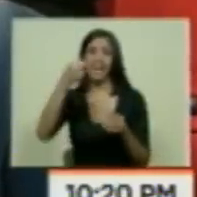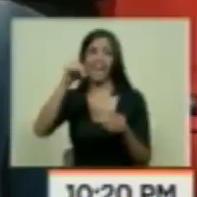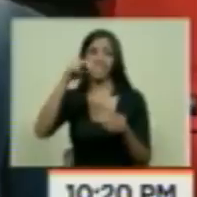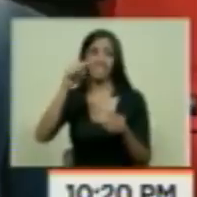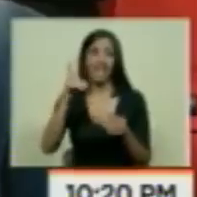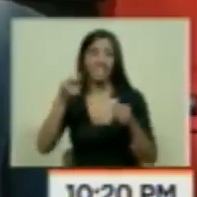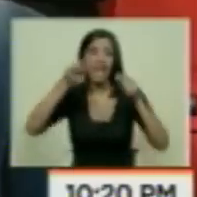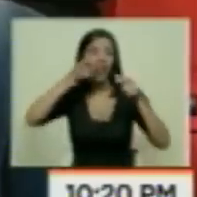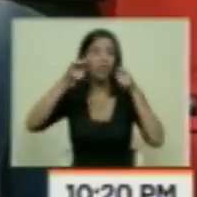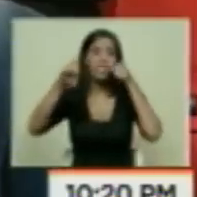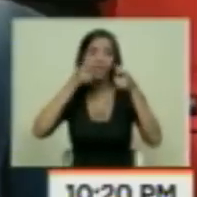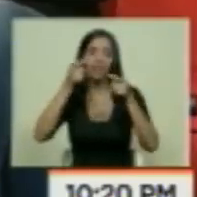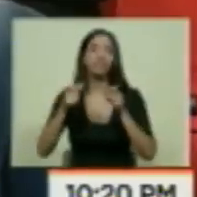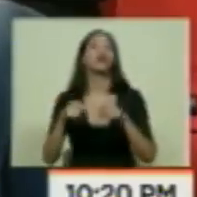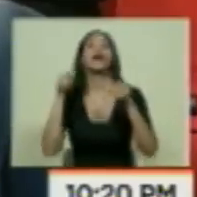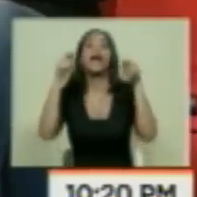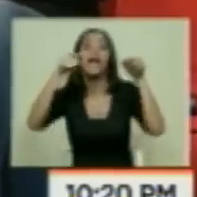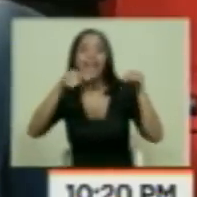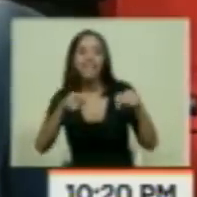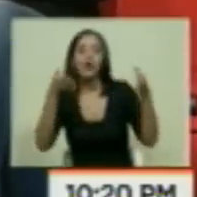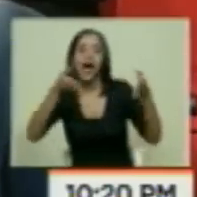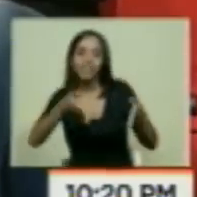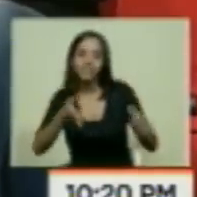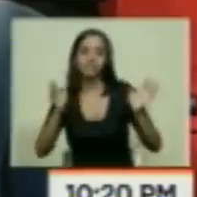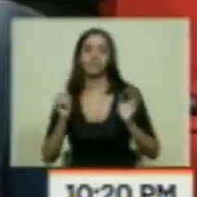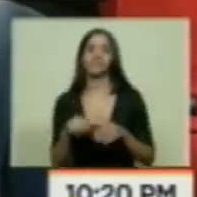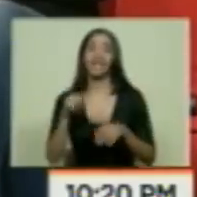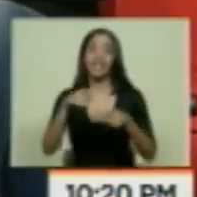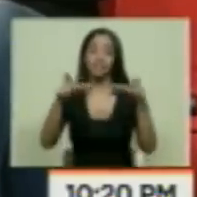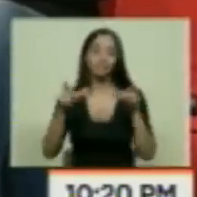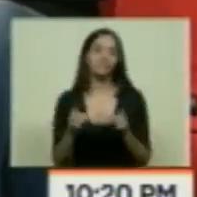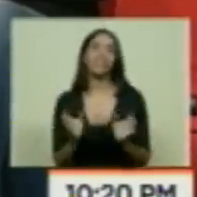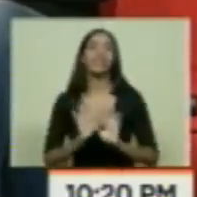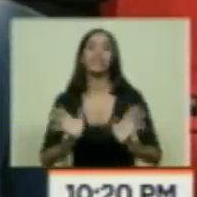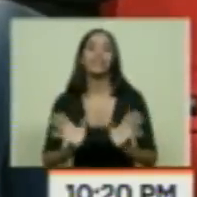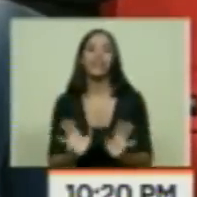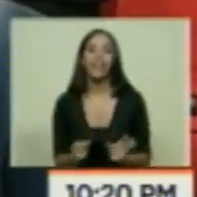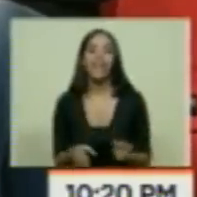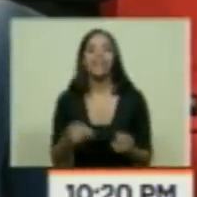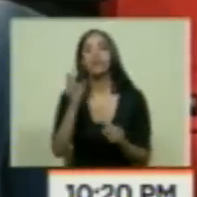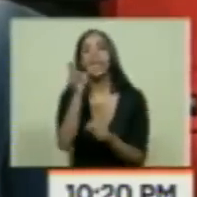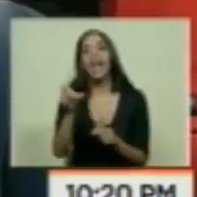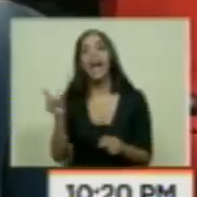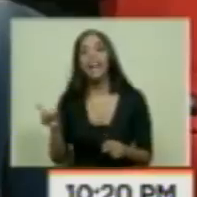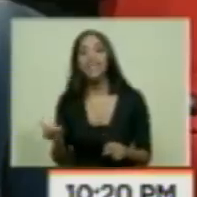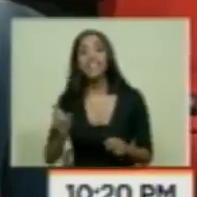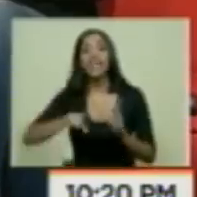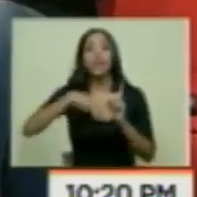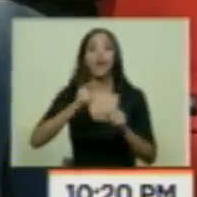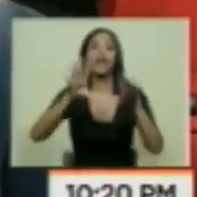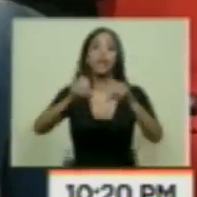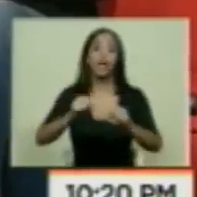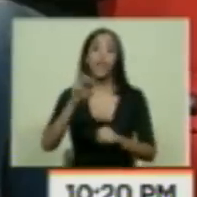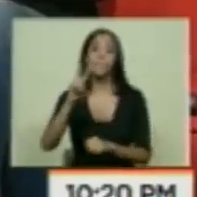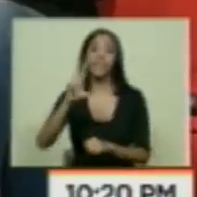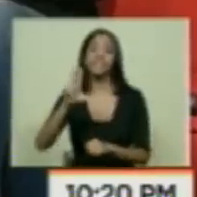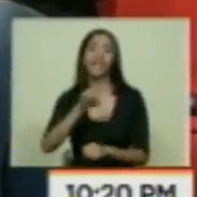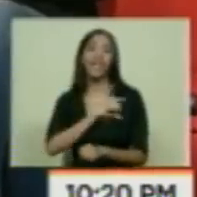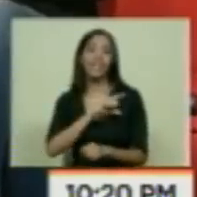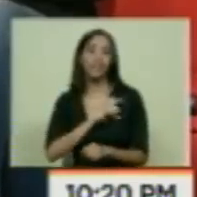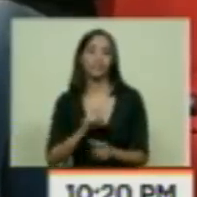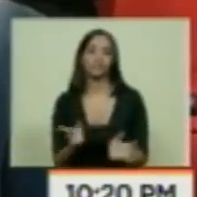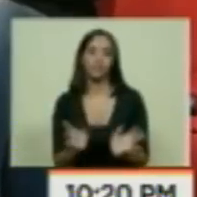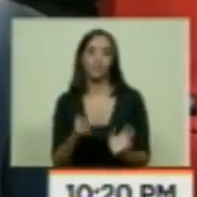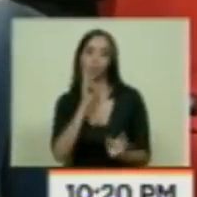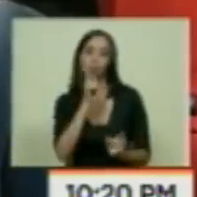Sí. Eso es así. O sea, la zona E, no, o sea, eso la gente, después de la toma del 23 de enero, le puso su